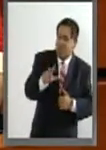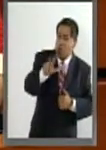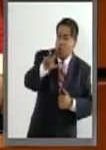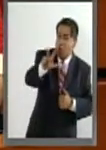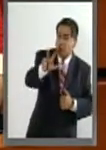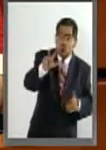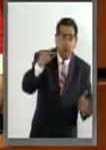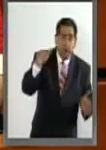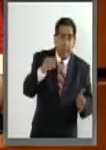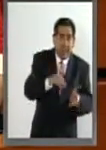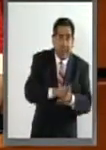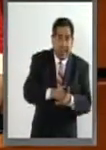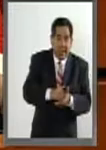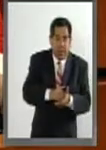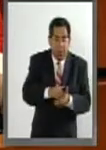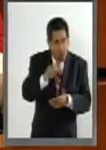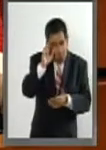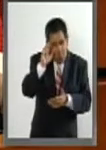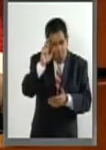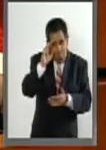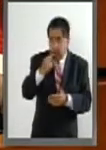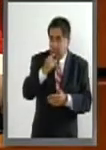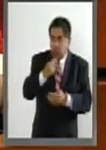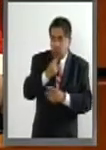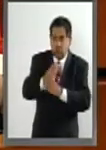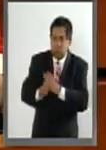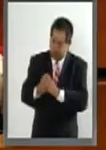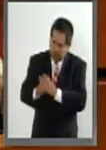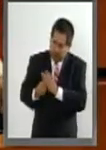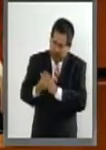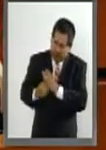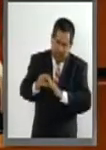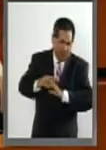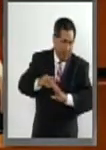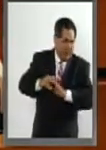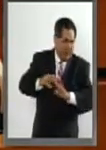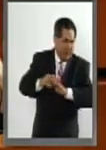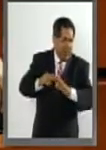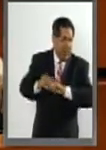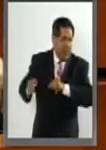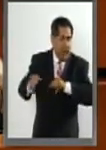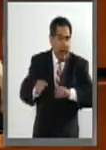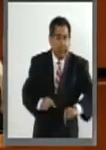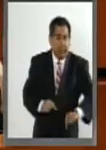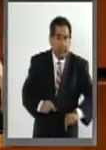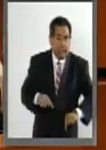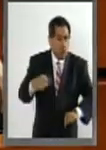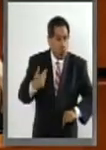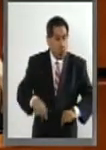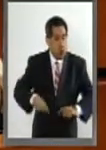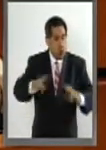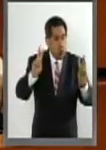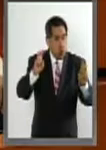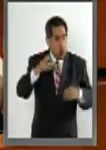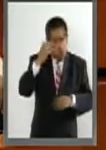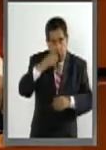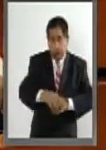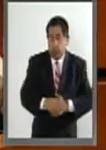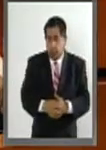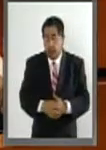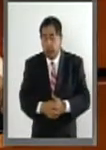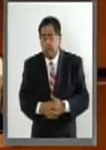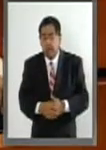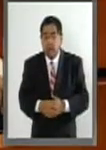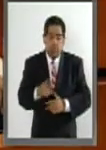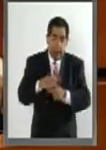38.000. La migración de menores en México se ha convertido en un tema crucial. El